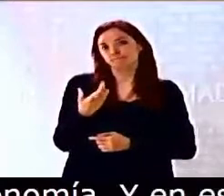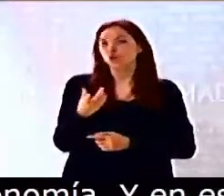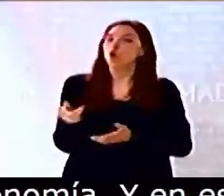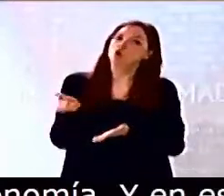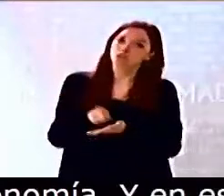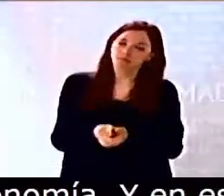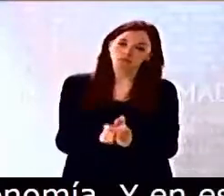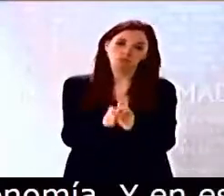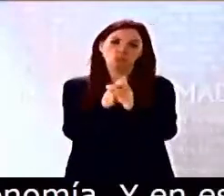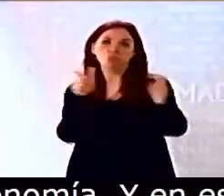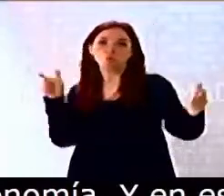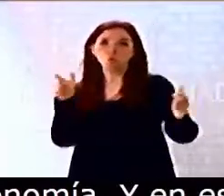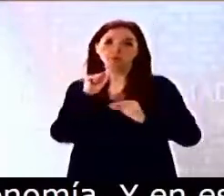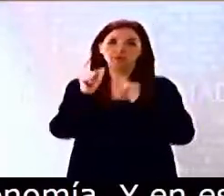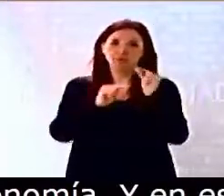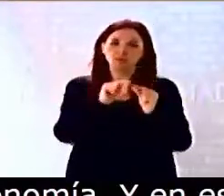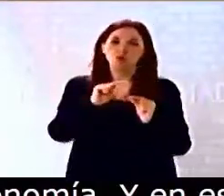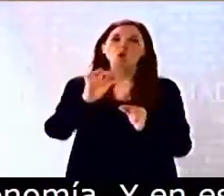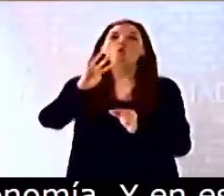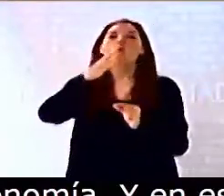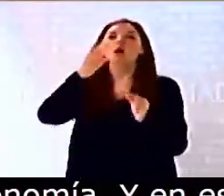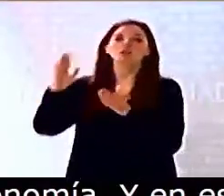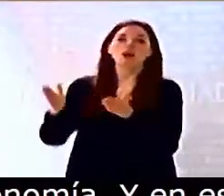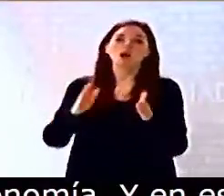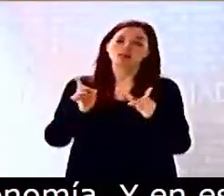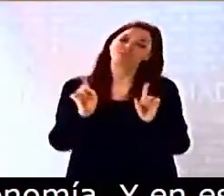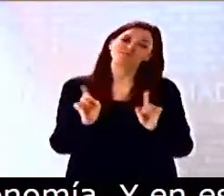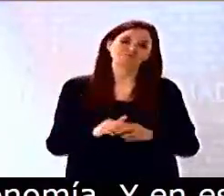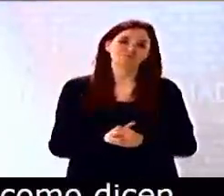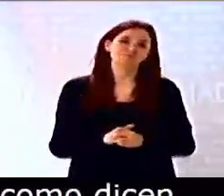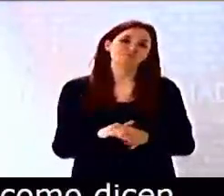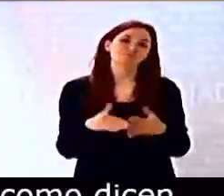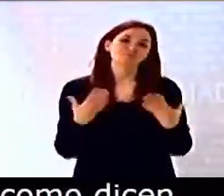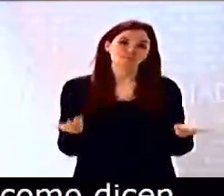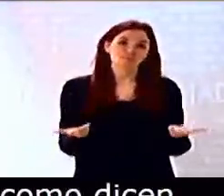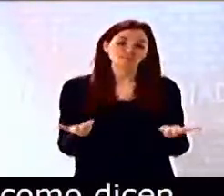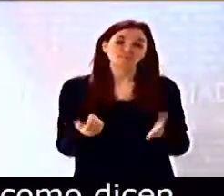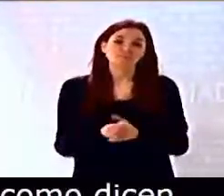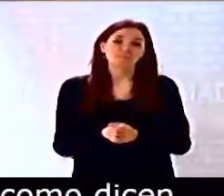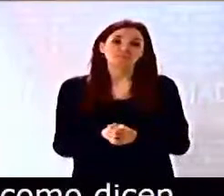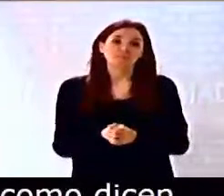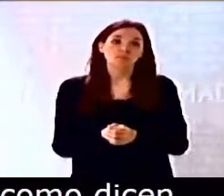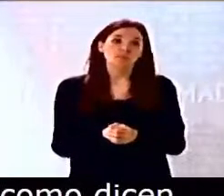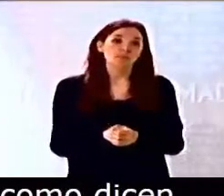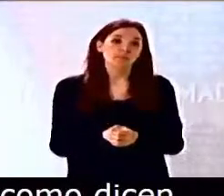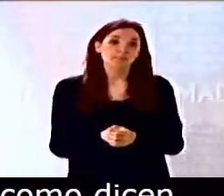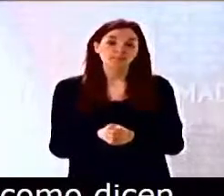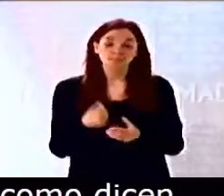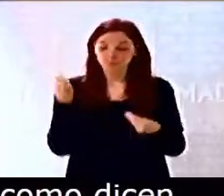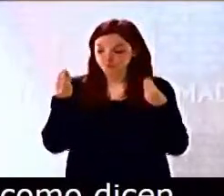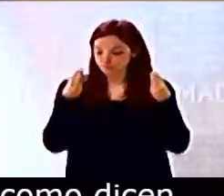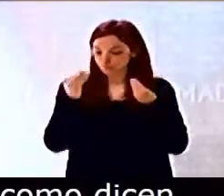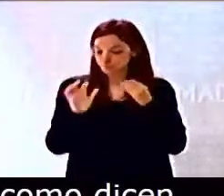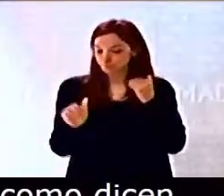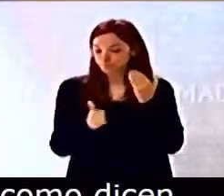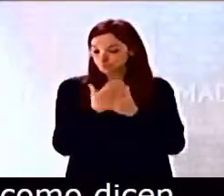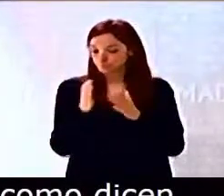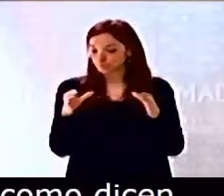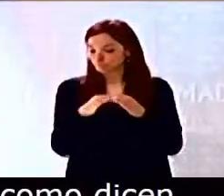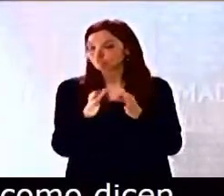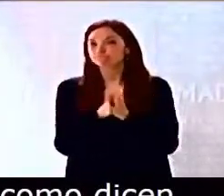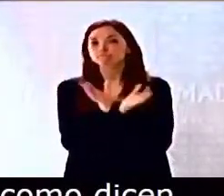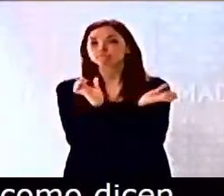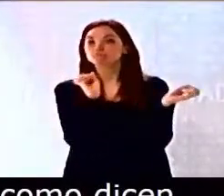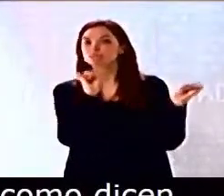ola, como dicen algunos. Y, por lo tanto, pues hemos decidido esta mañana en el Consejo